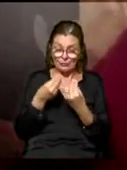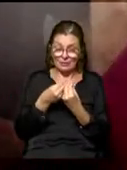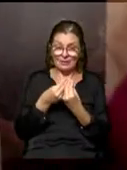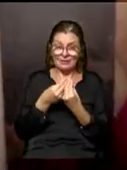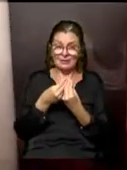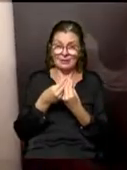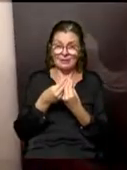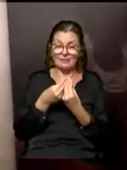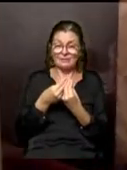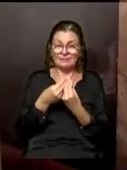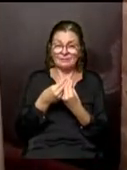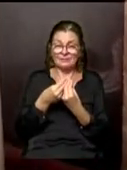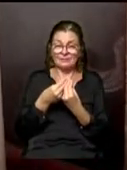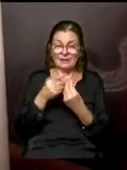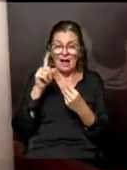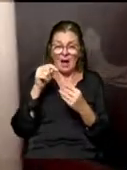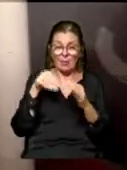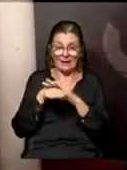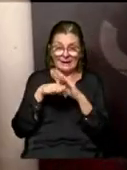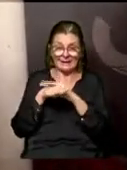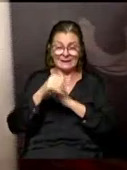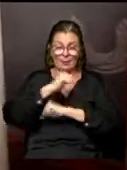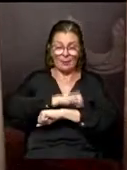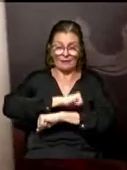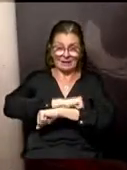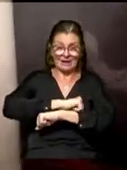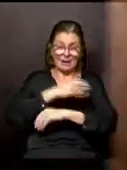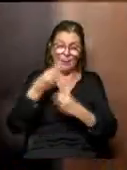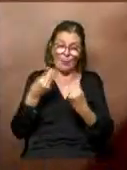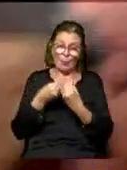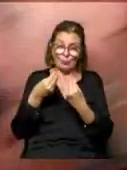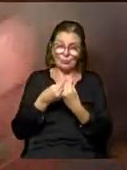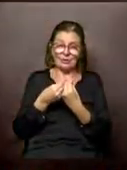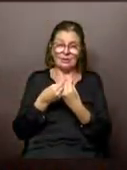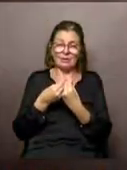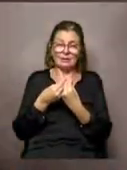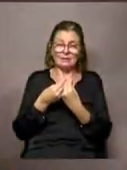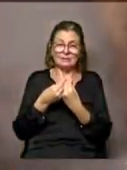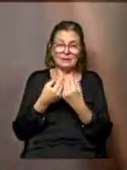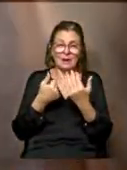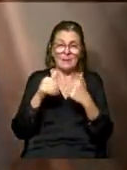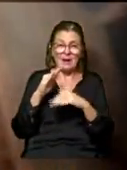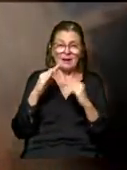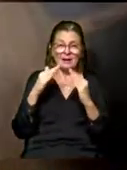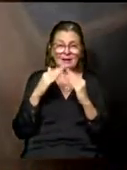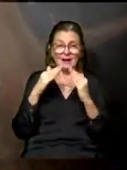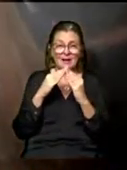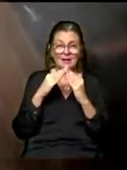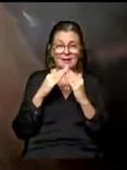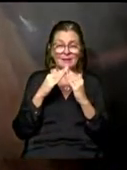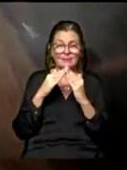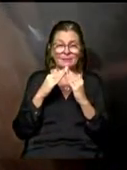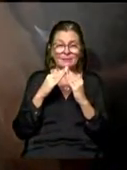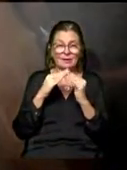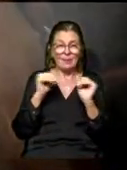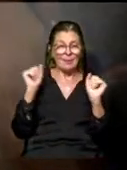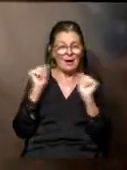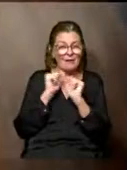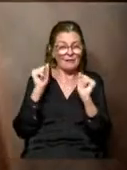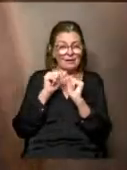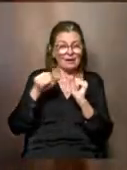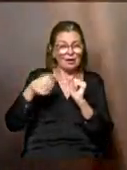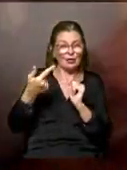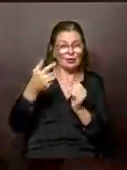es bastante la suma de agua que entra por las ventanas. Digo, y más que las casas acá corre más frío que en